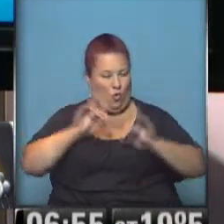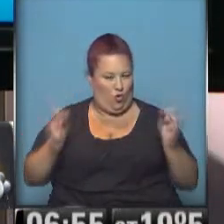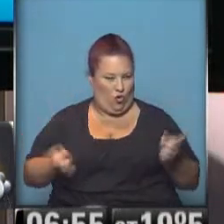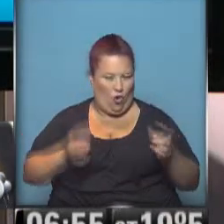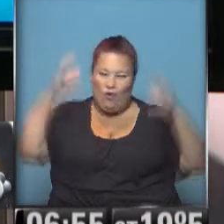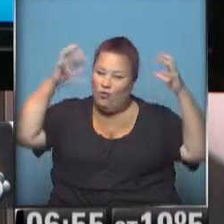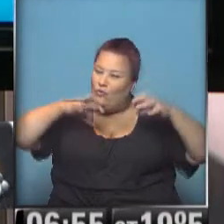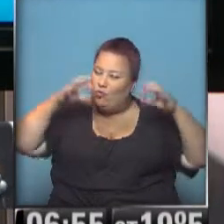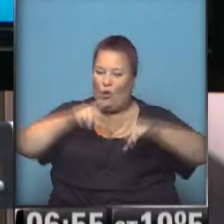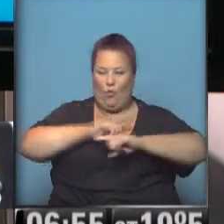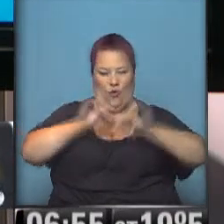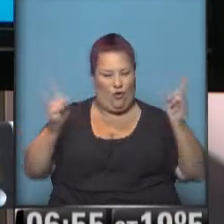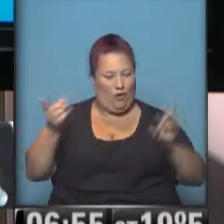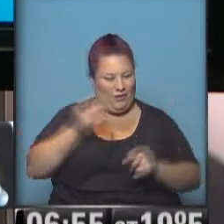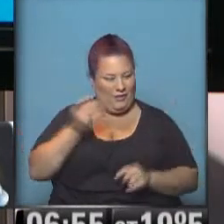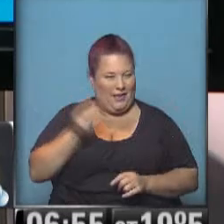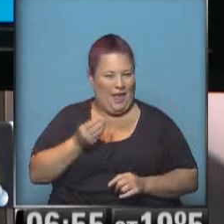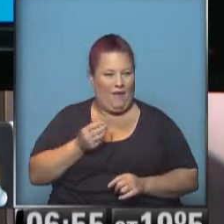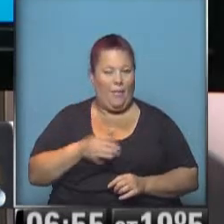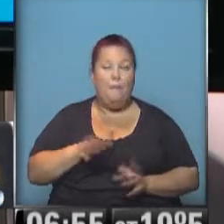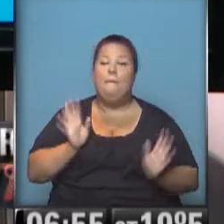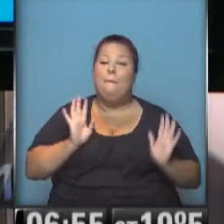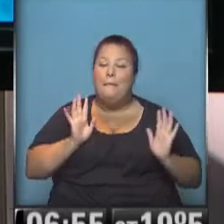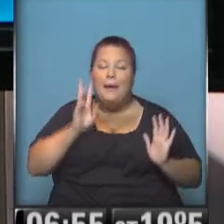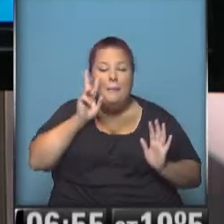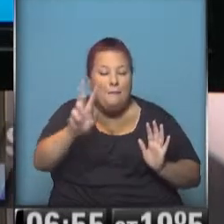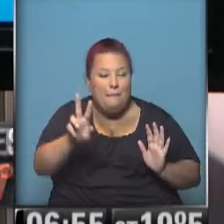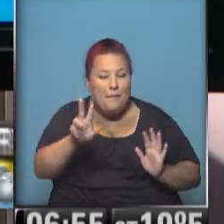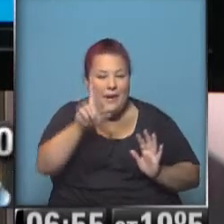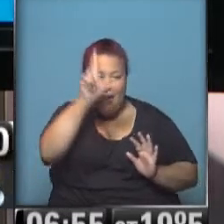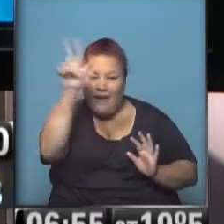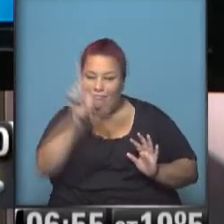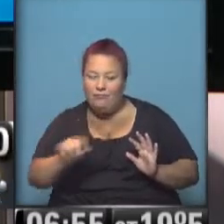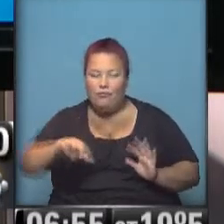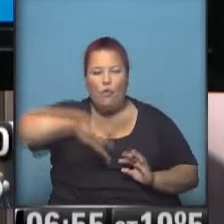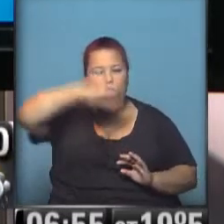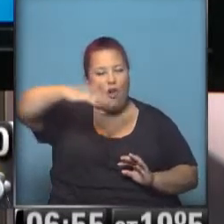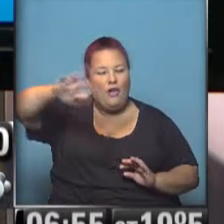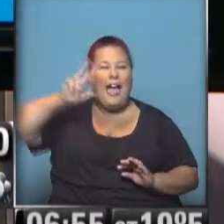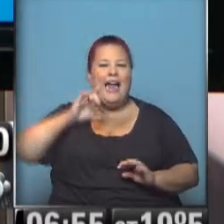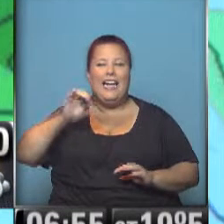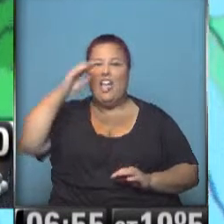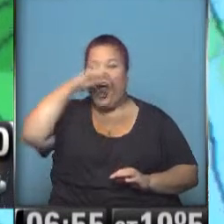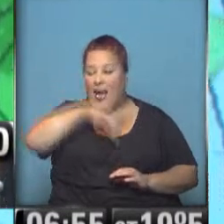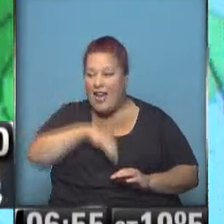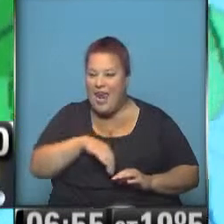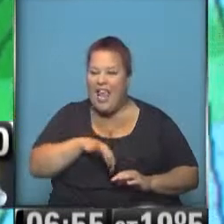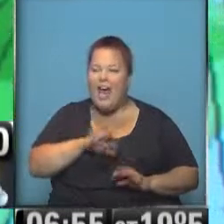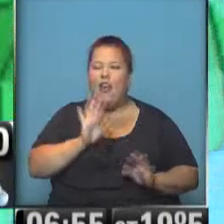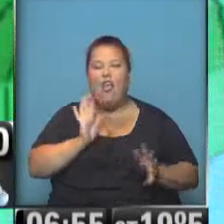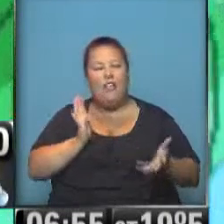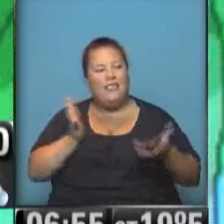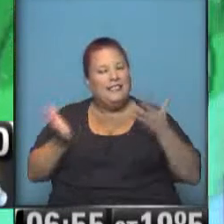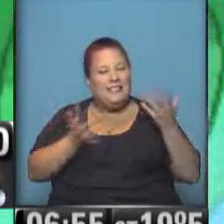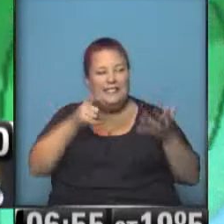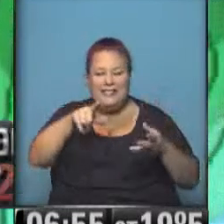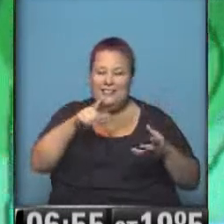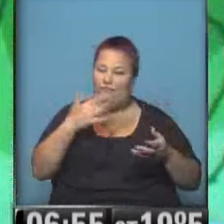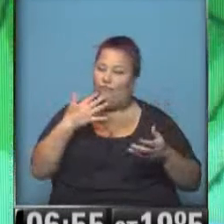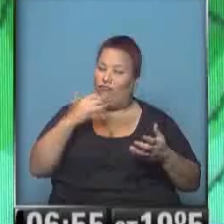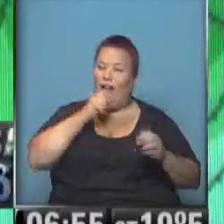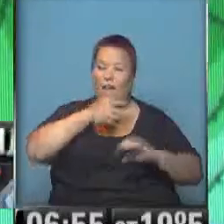no llueve el sábado, pero fíjense aquí en la zona cordillerana de Río Negro, algo en esos